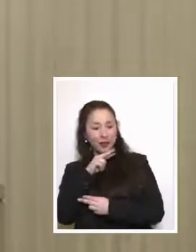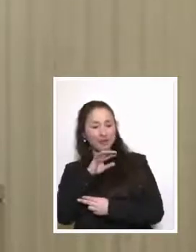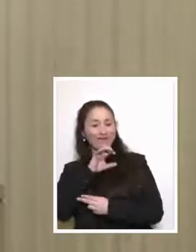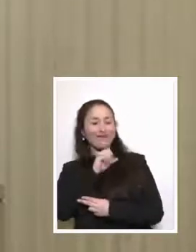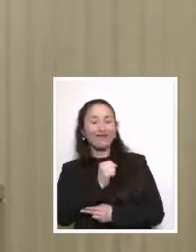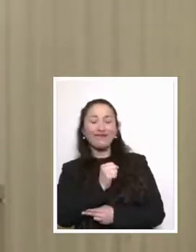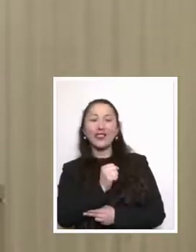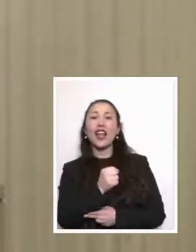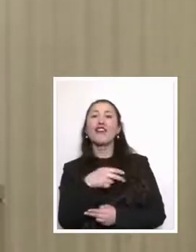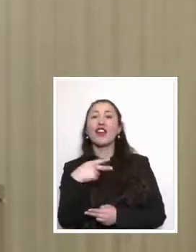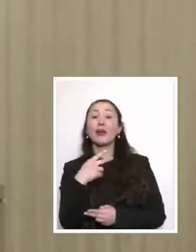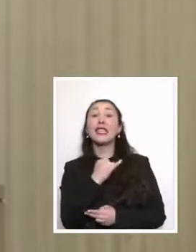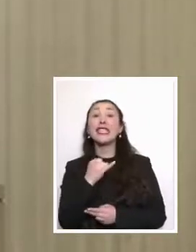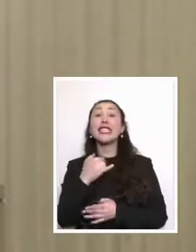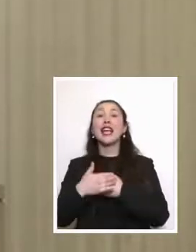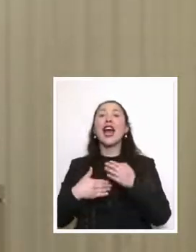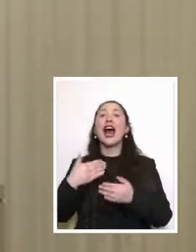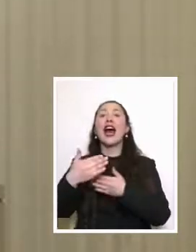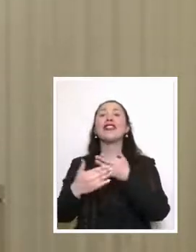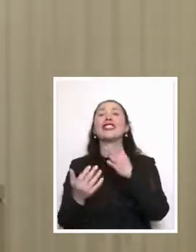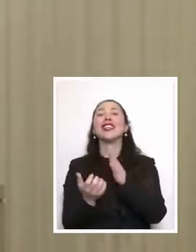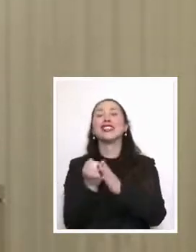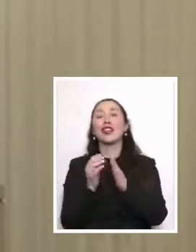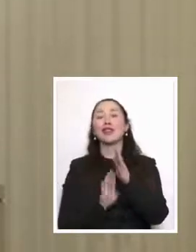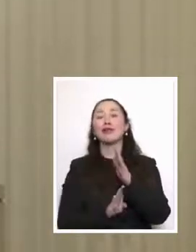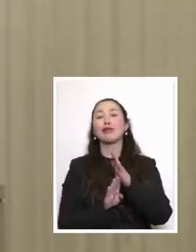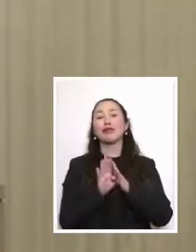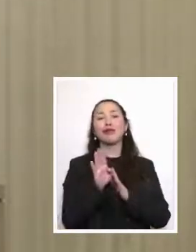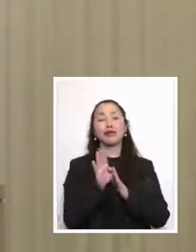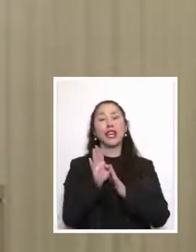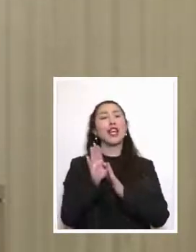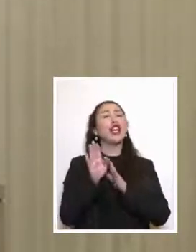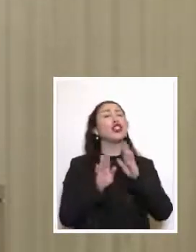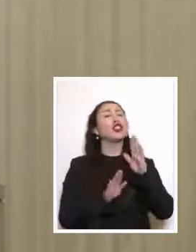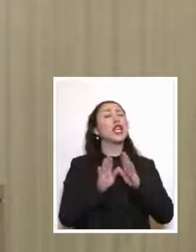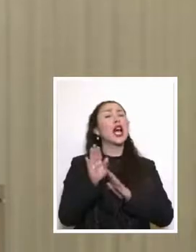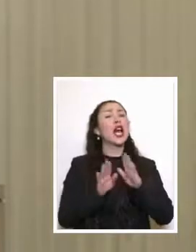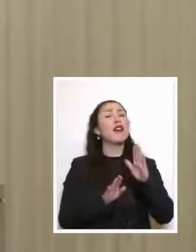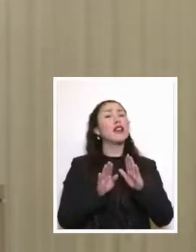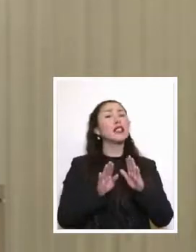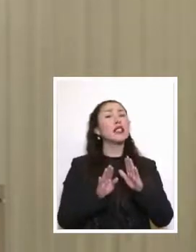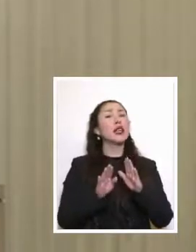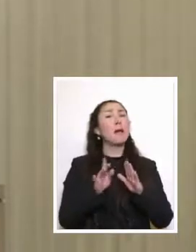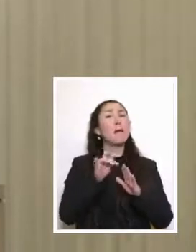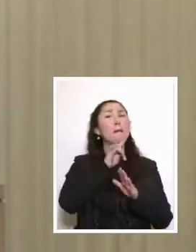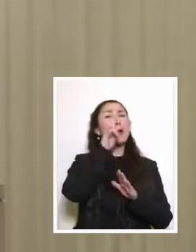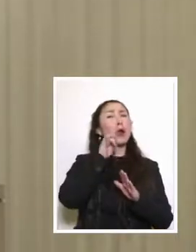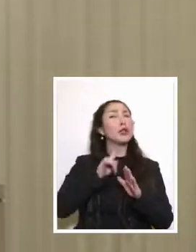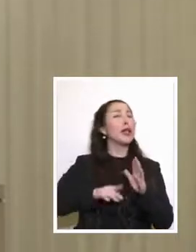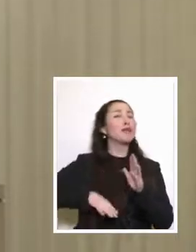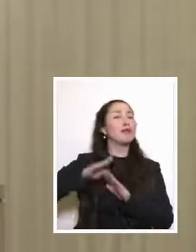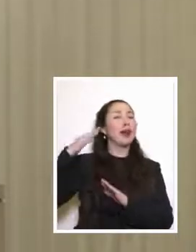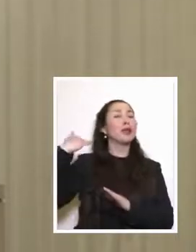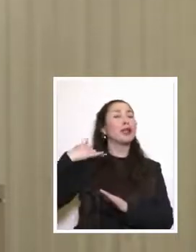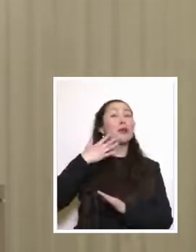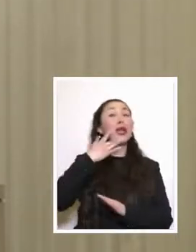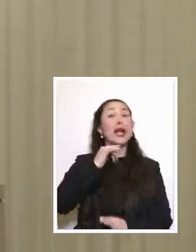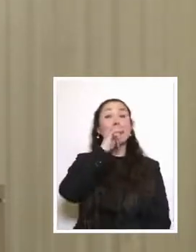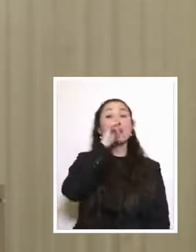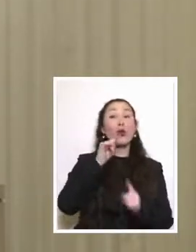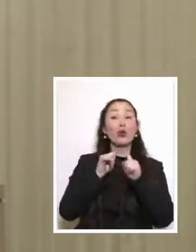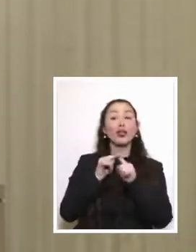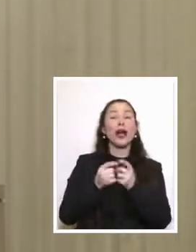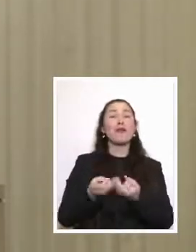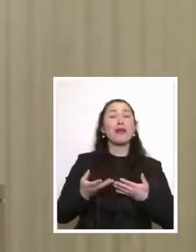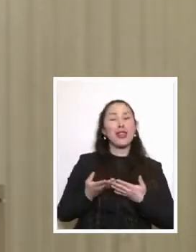¿no?, avanzar. Por lo tanto, a veces más que todo eso, lo más importante son las preguntas, ¿no?, que nos hacen pensar. Por lo tanto,